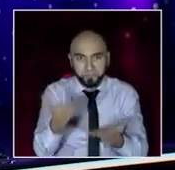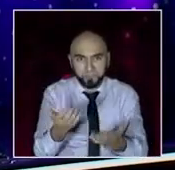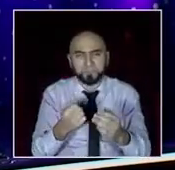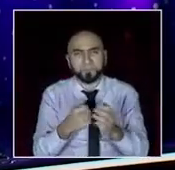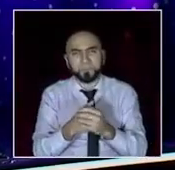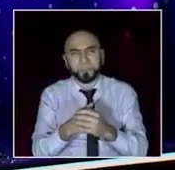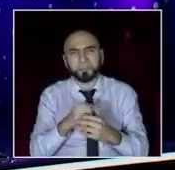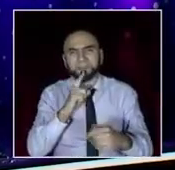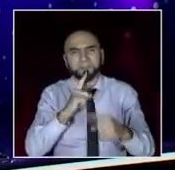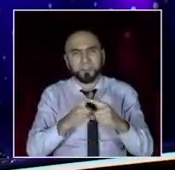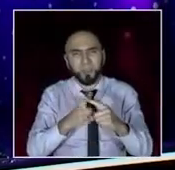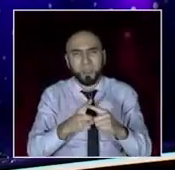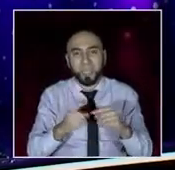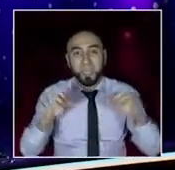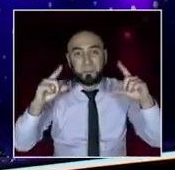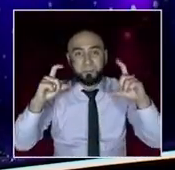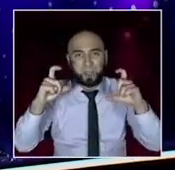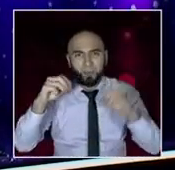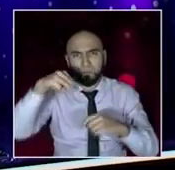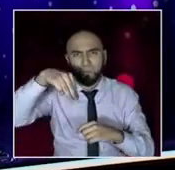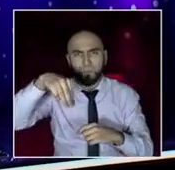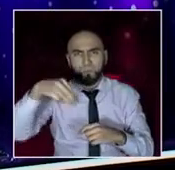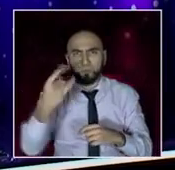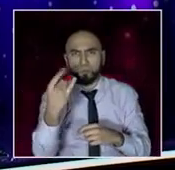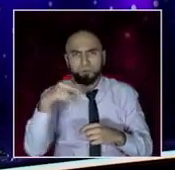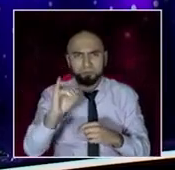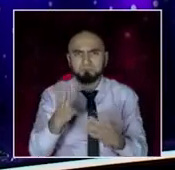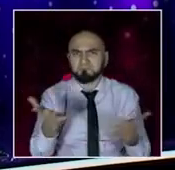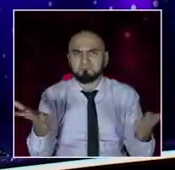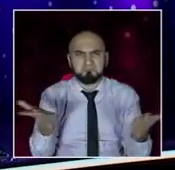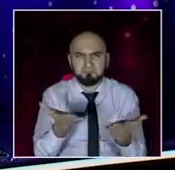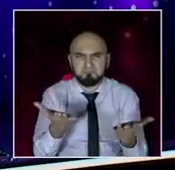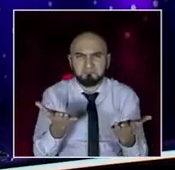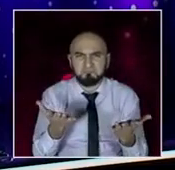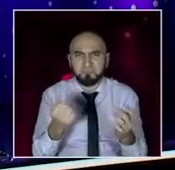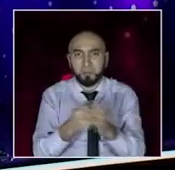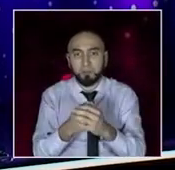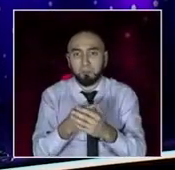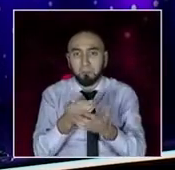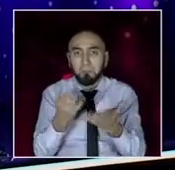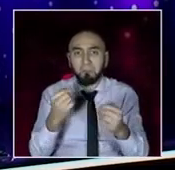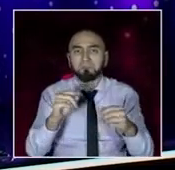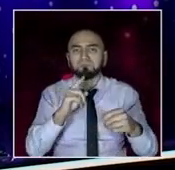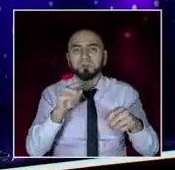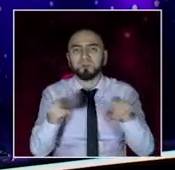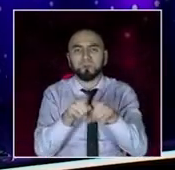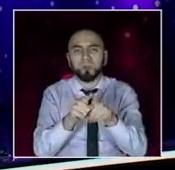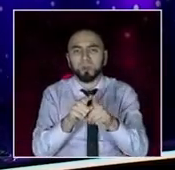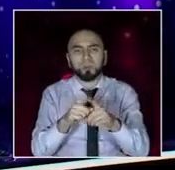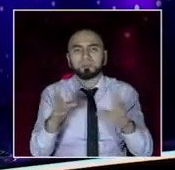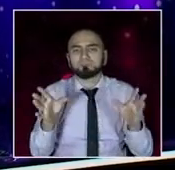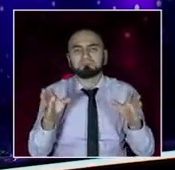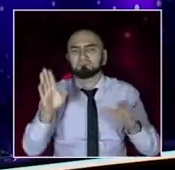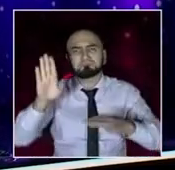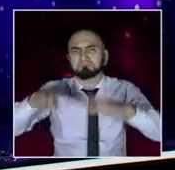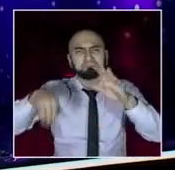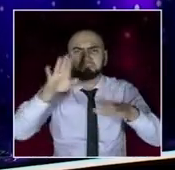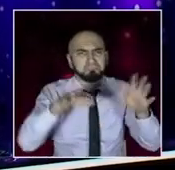llamado imagen Mooney. Y si no lo han visto antes, seguramente lo que ven aquí es un patrón al azar de negro y